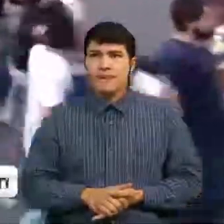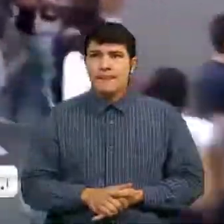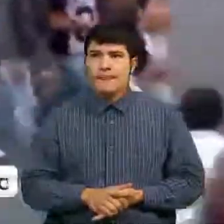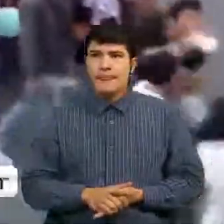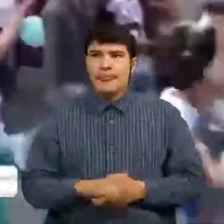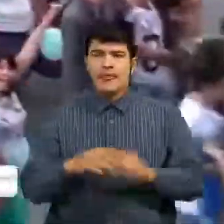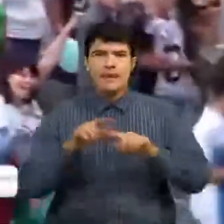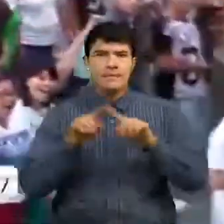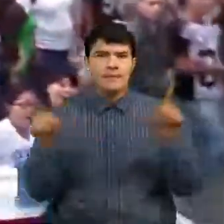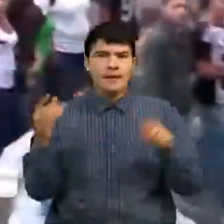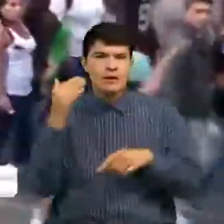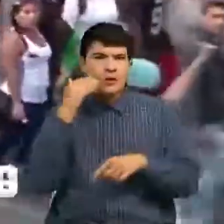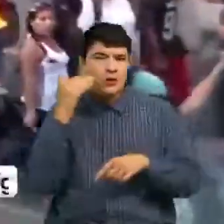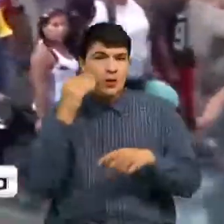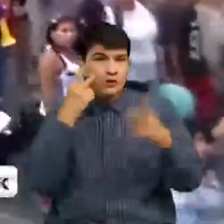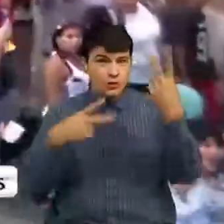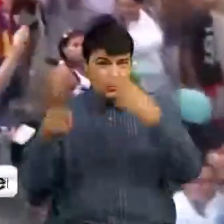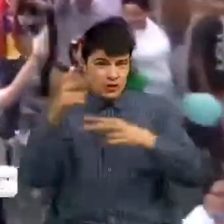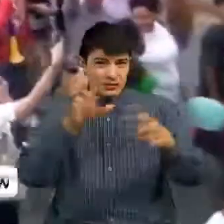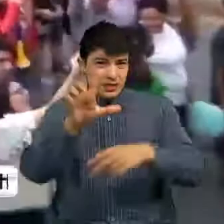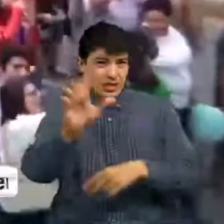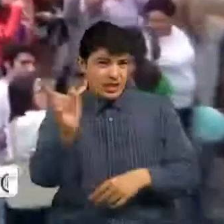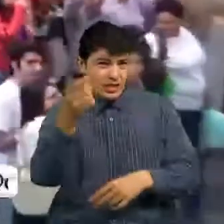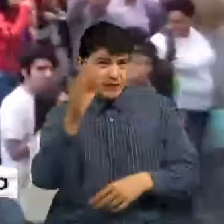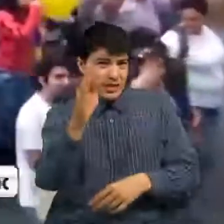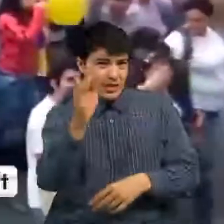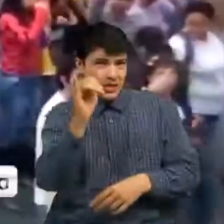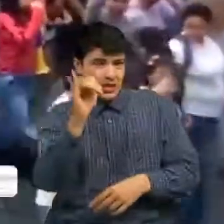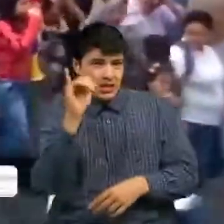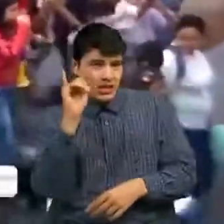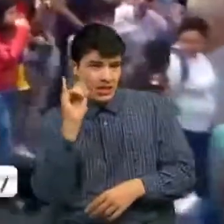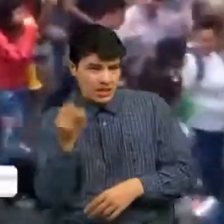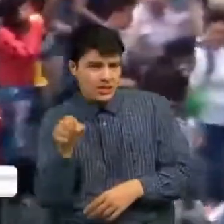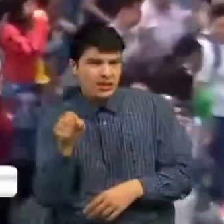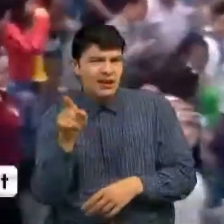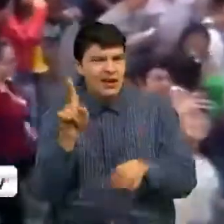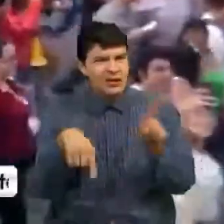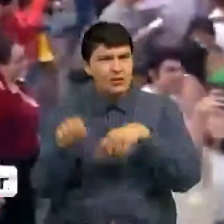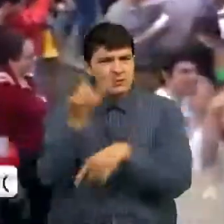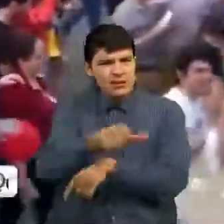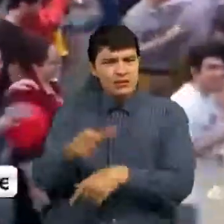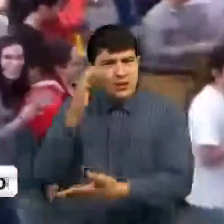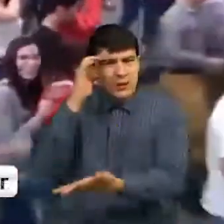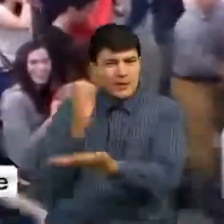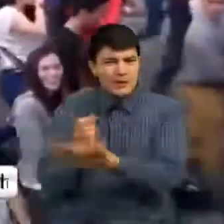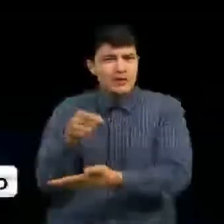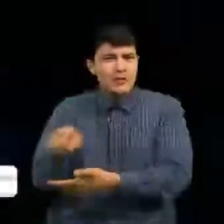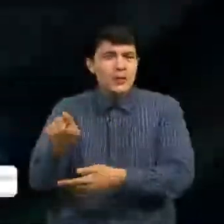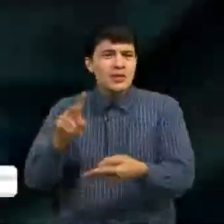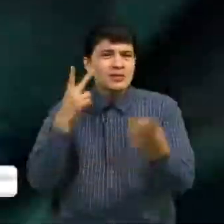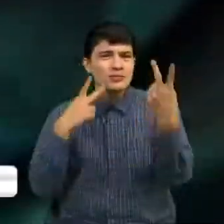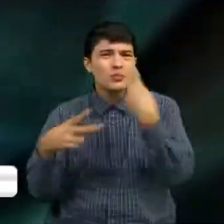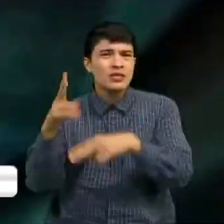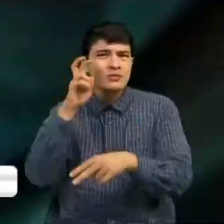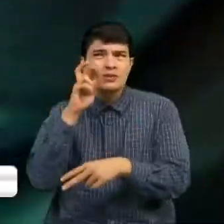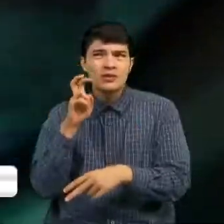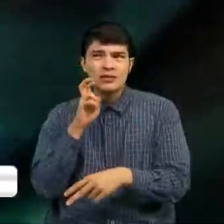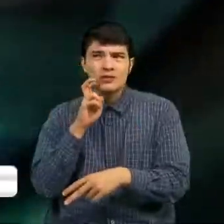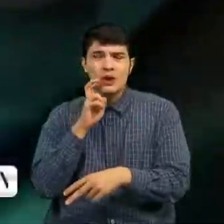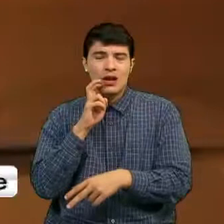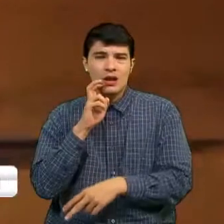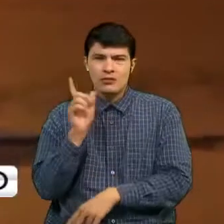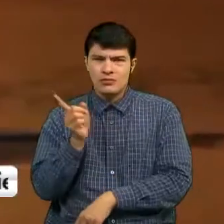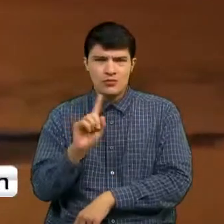Pero cuando se habla de turismo LGBT, siempre suele afirmarse equivocadamente que se trata de un turismo sexual, el cual